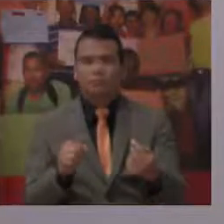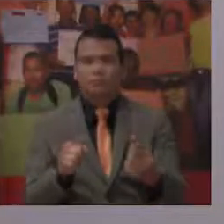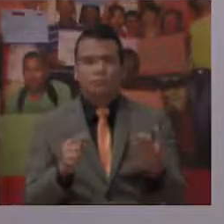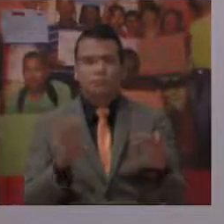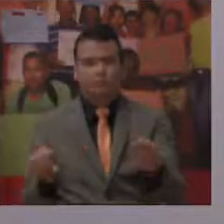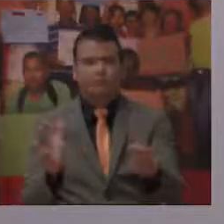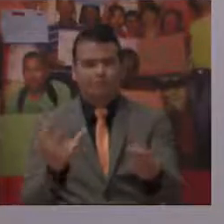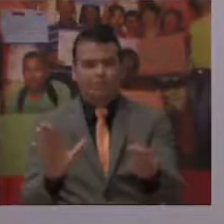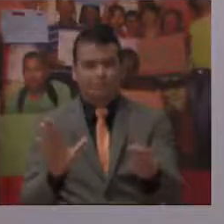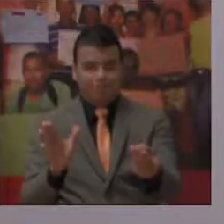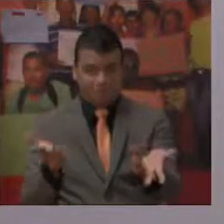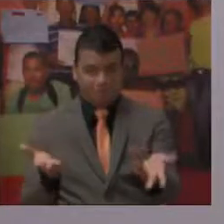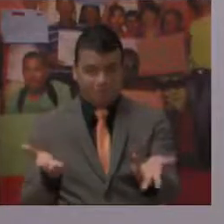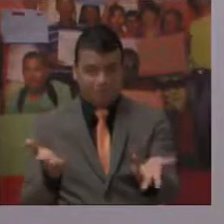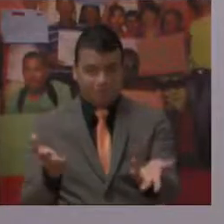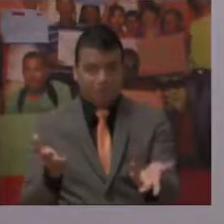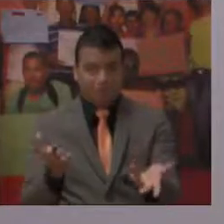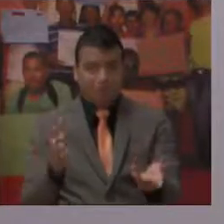Ese concepto